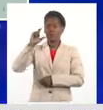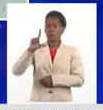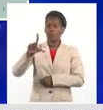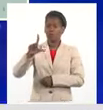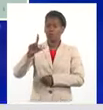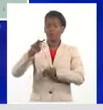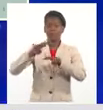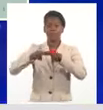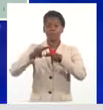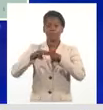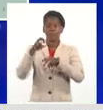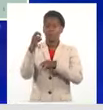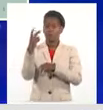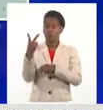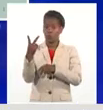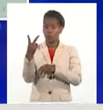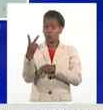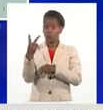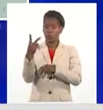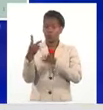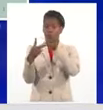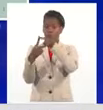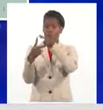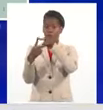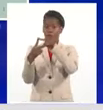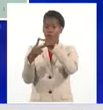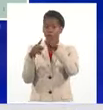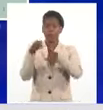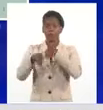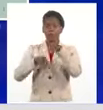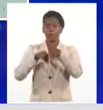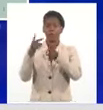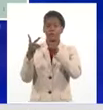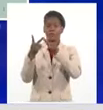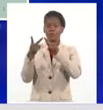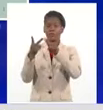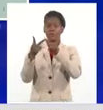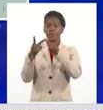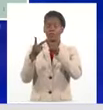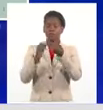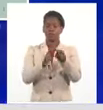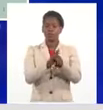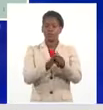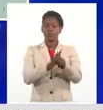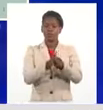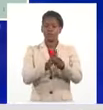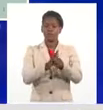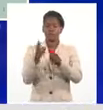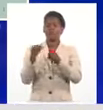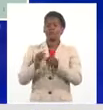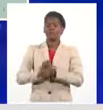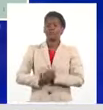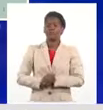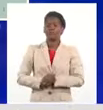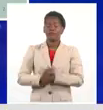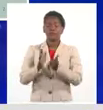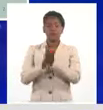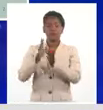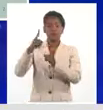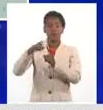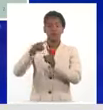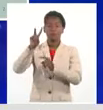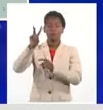2, 1 del municipio Playa y 1 de Arroyo Naranjo. De la provincia de Matanzas se diagnostican 21